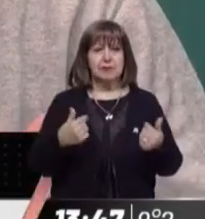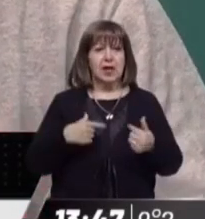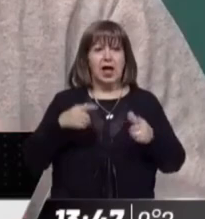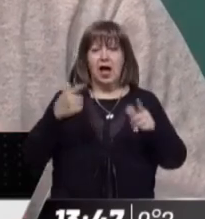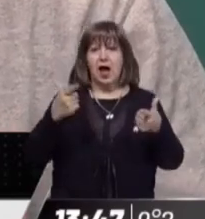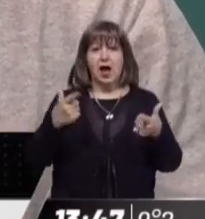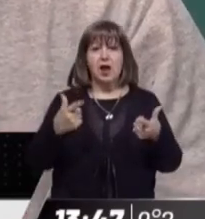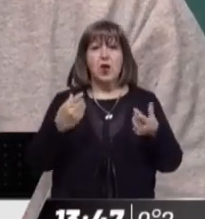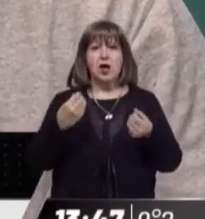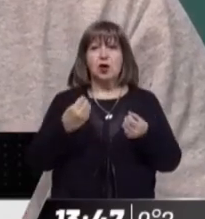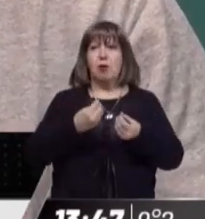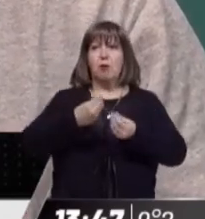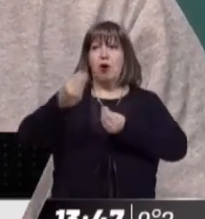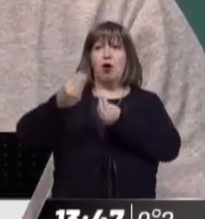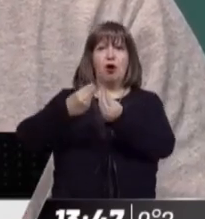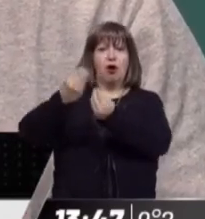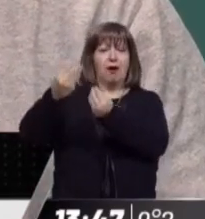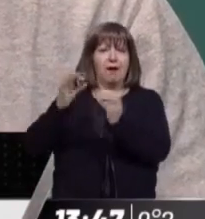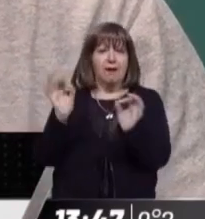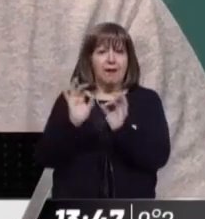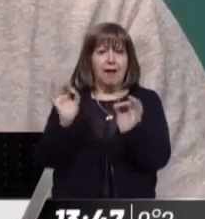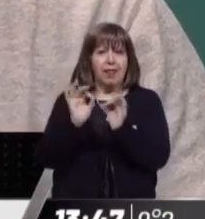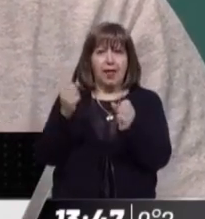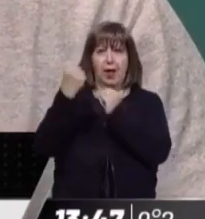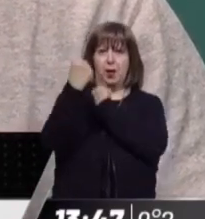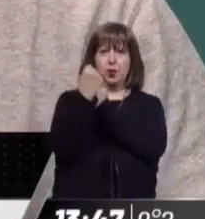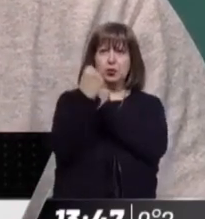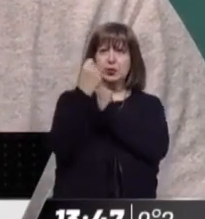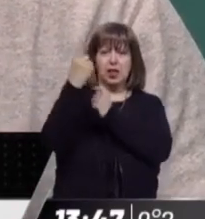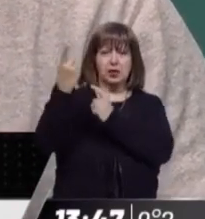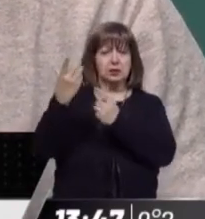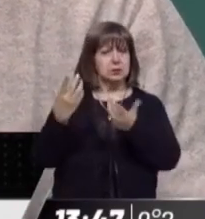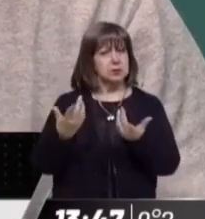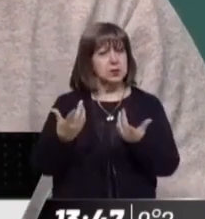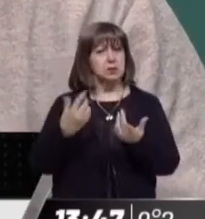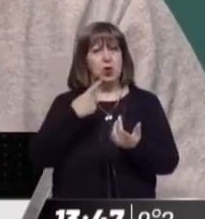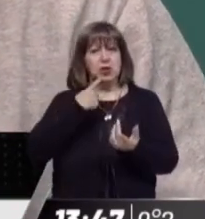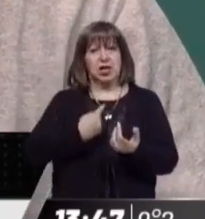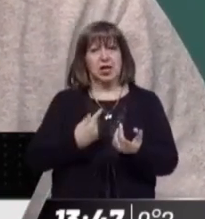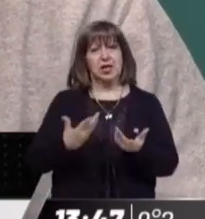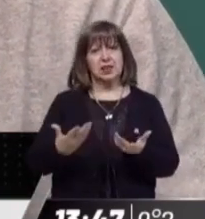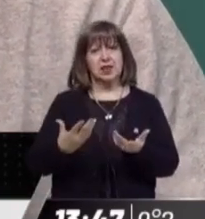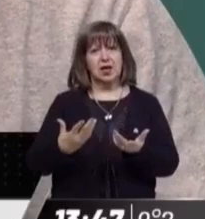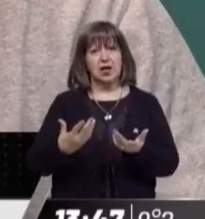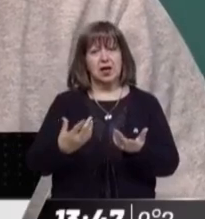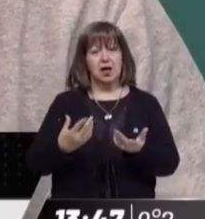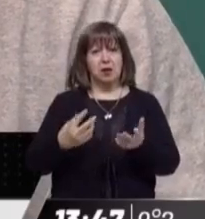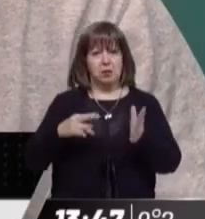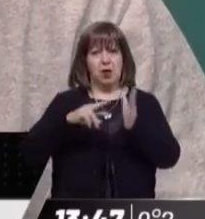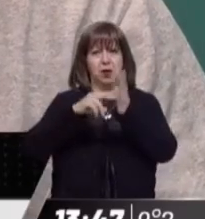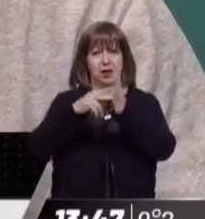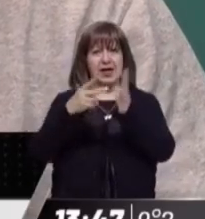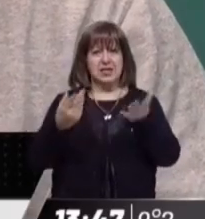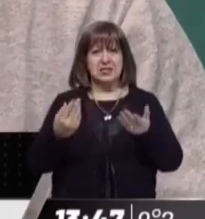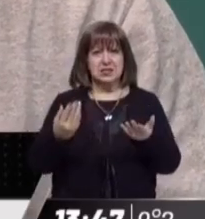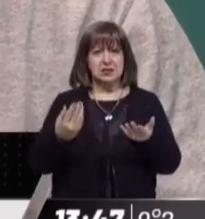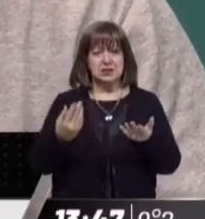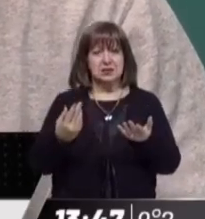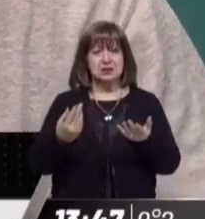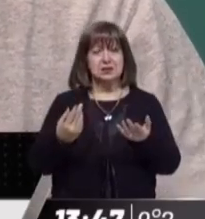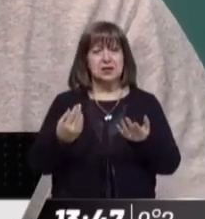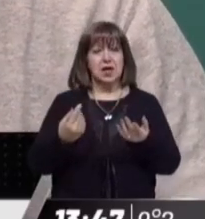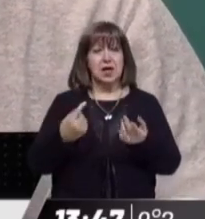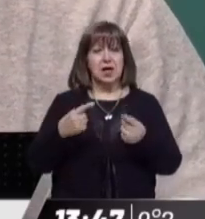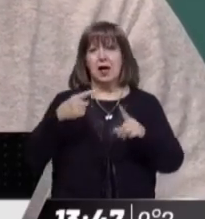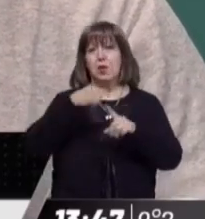ahora no haya clasificado ningún boxeador para la Olimpiada también es muy triste. Es una crisis, una verdadera crisis, ¿no? Y